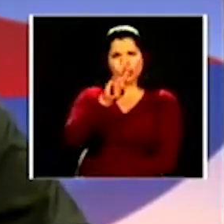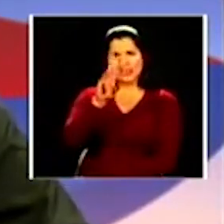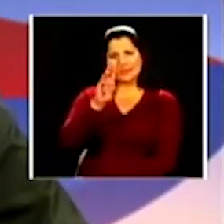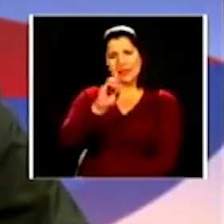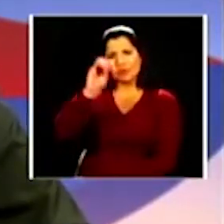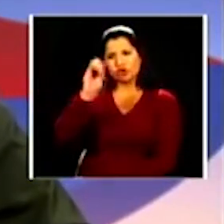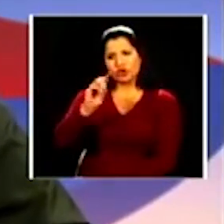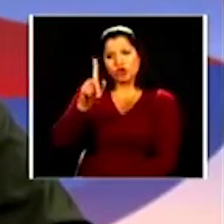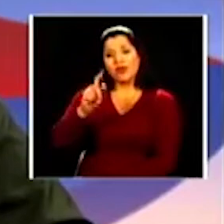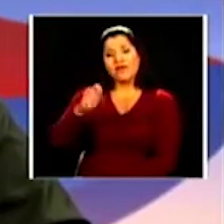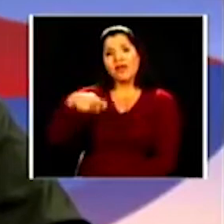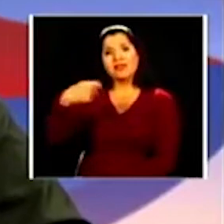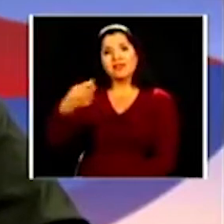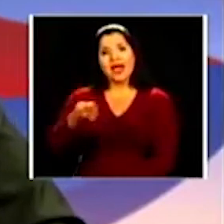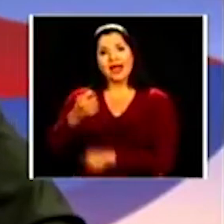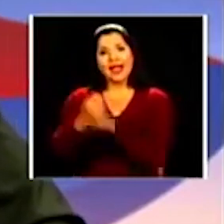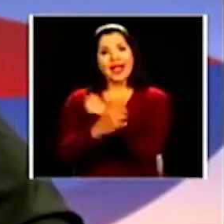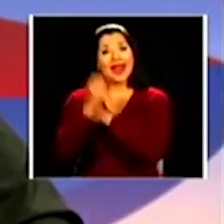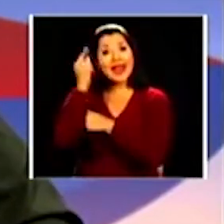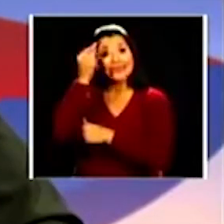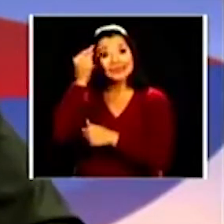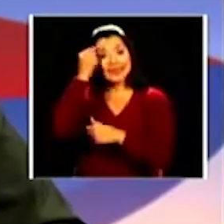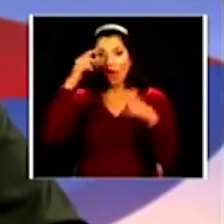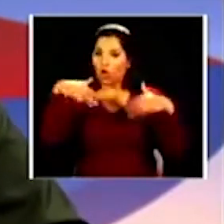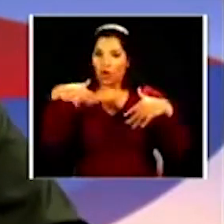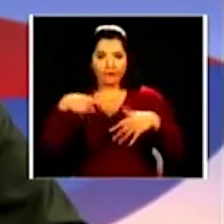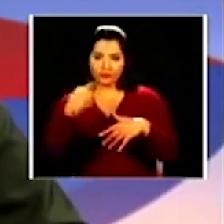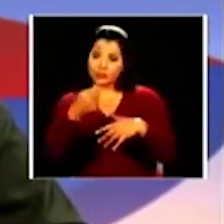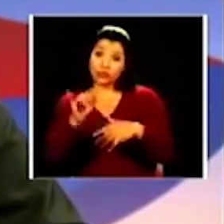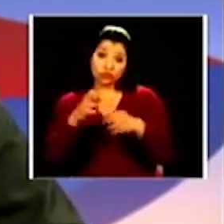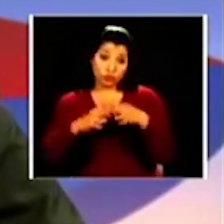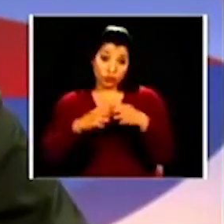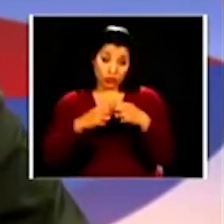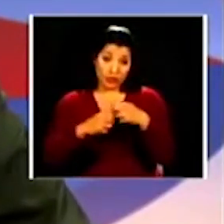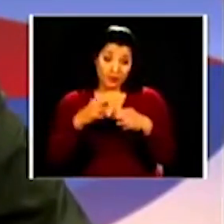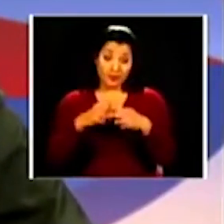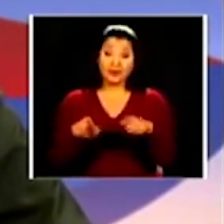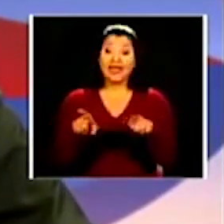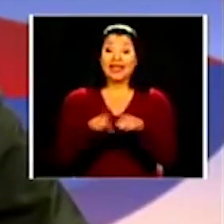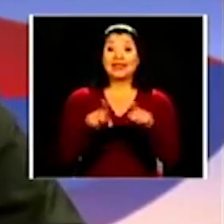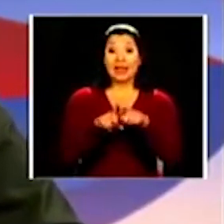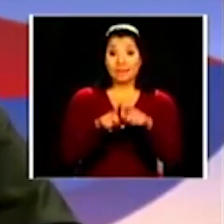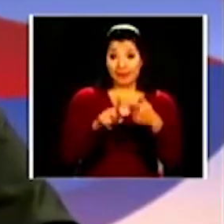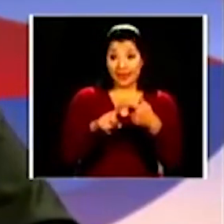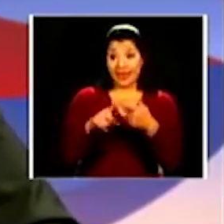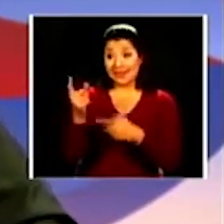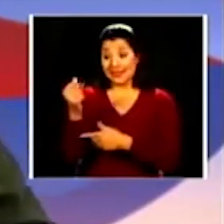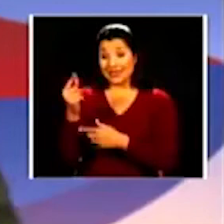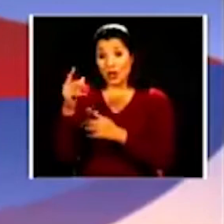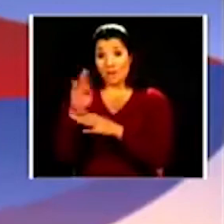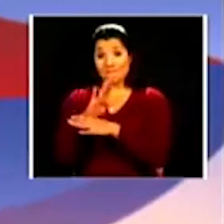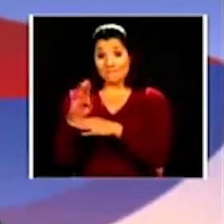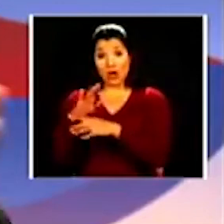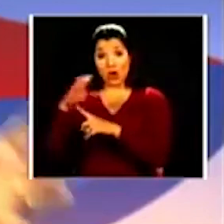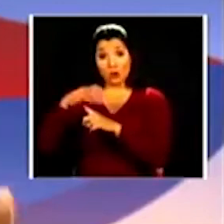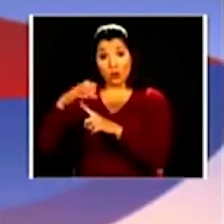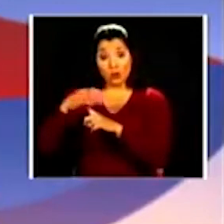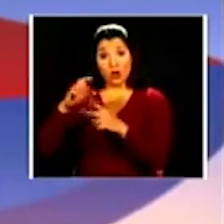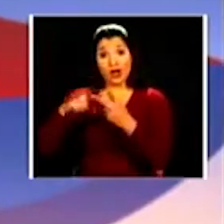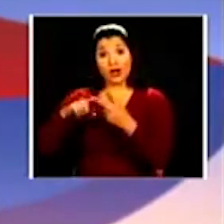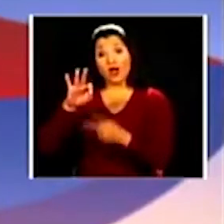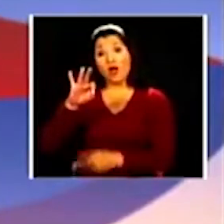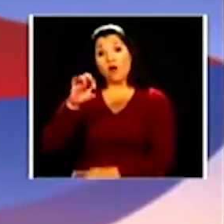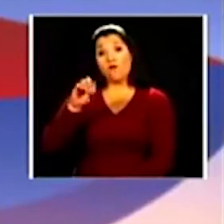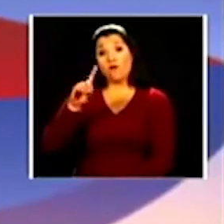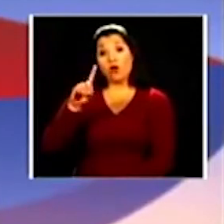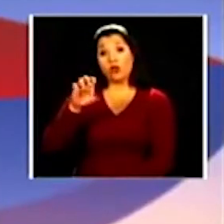problema. También los traslados de fondos del Banco Popular, utilidades del Banco Popular y de FODESAF al régimen